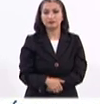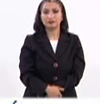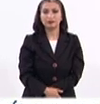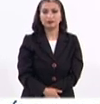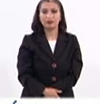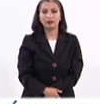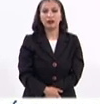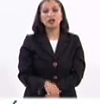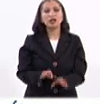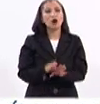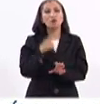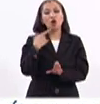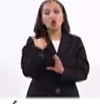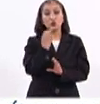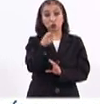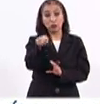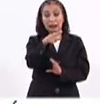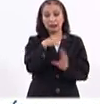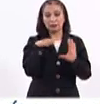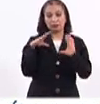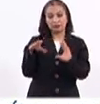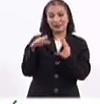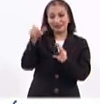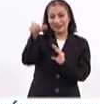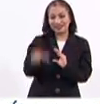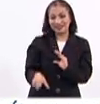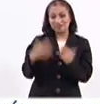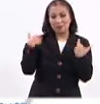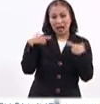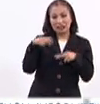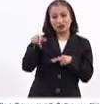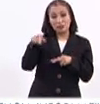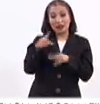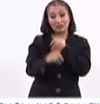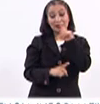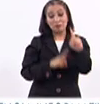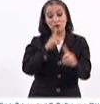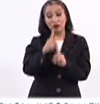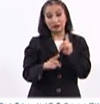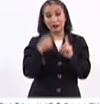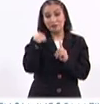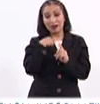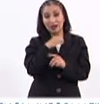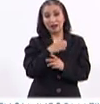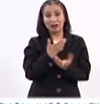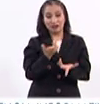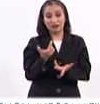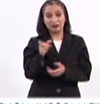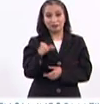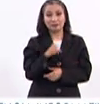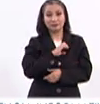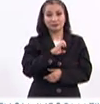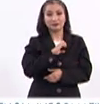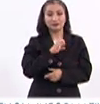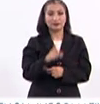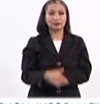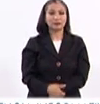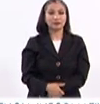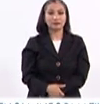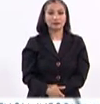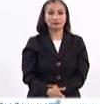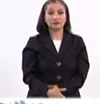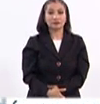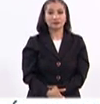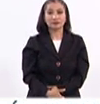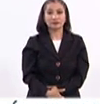respecto a este tema y cómo preparan a ustedes a esta pieza fundamental del deporte y de la educación en México, que son los entrenadores deportivos, para